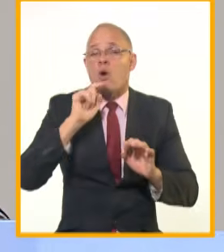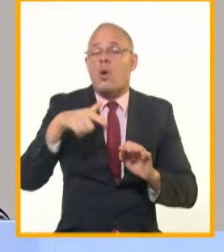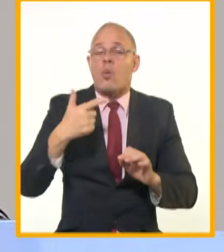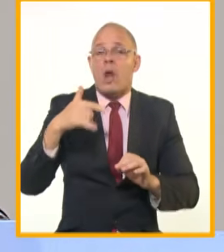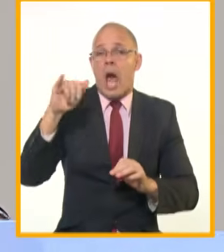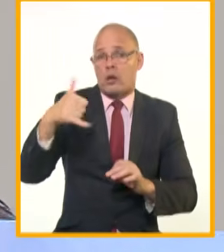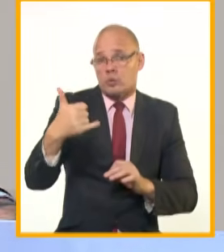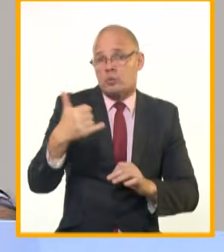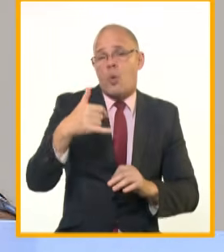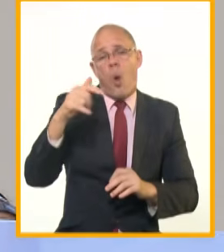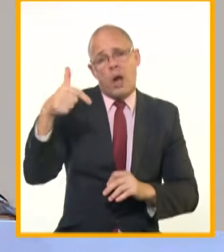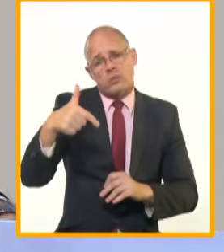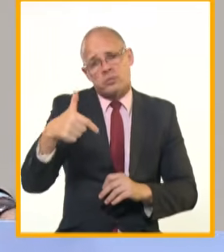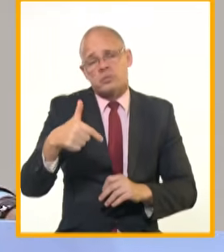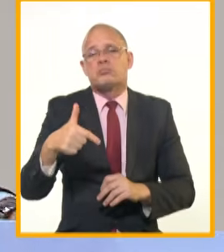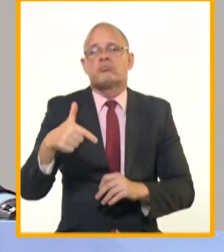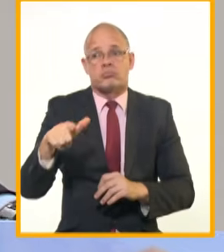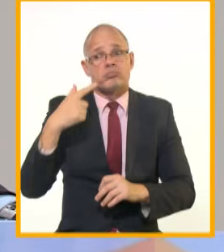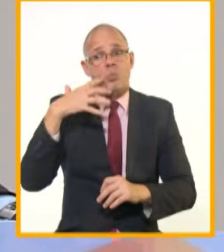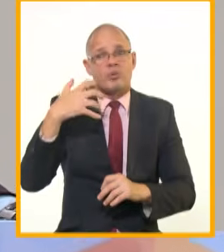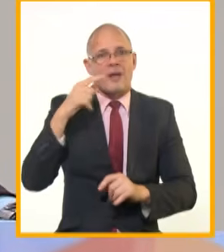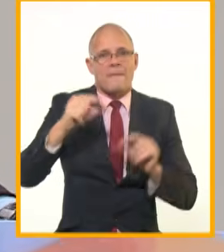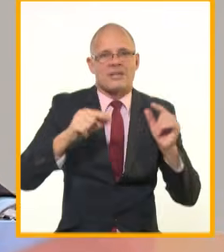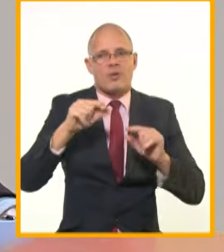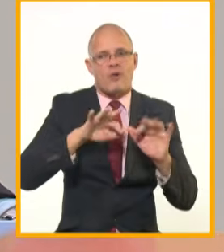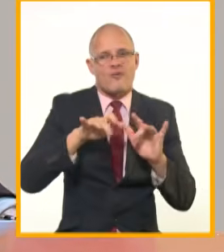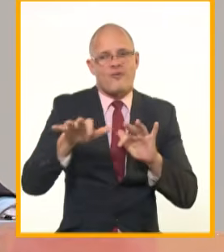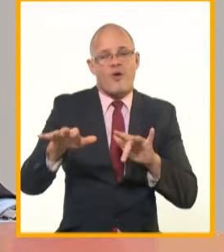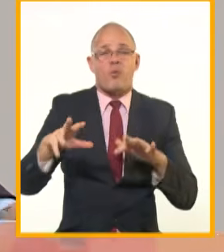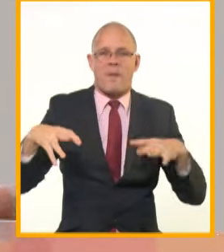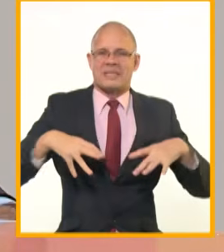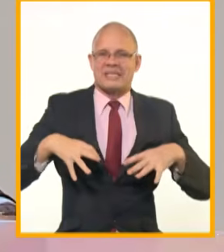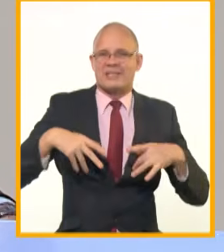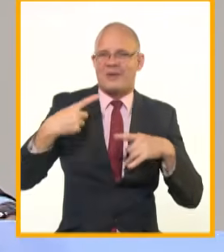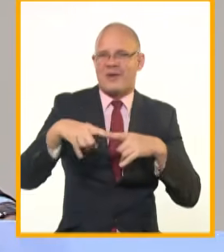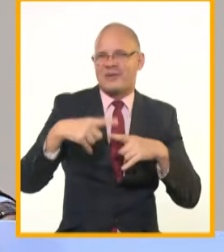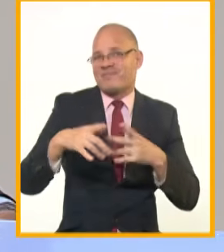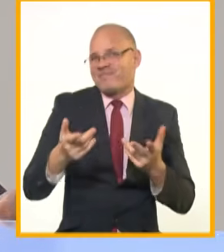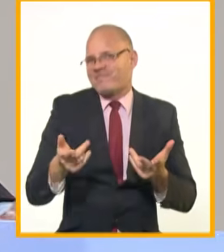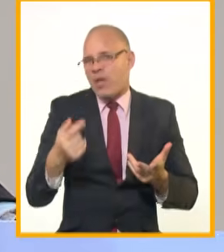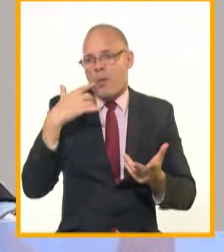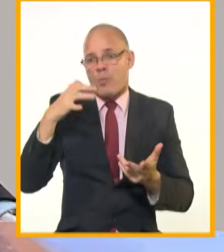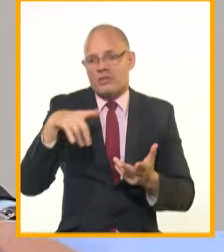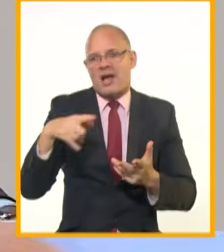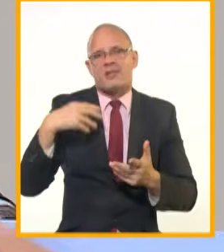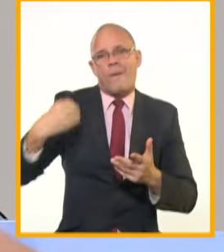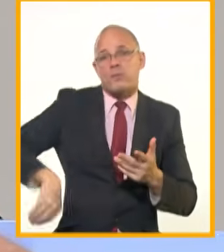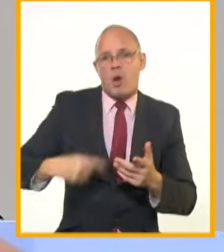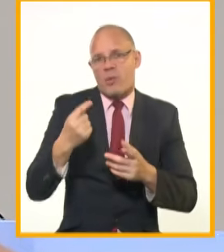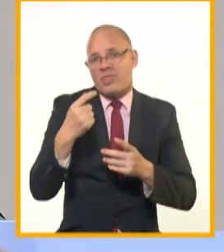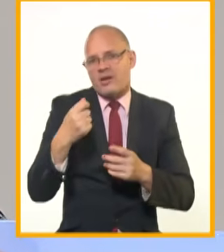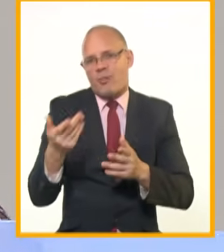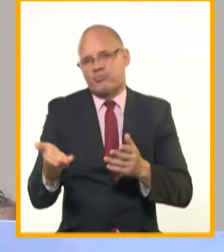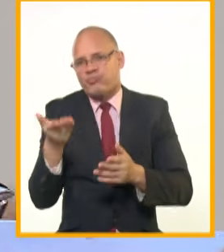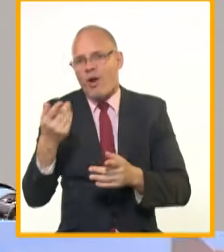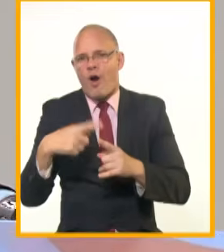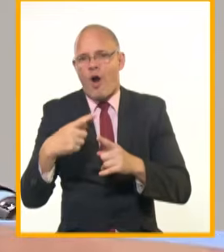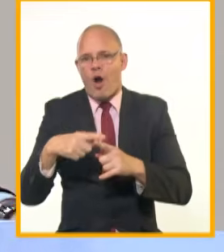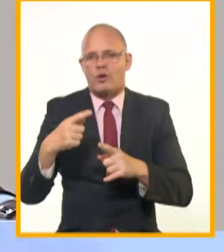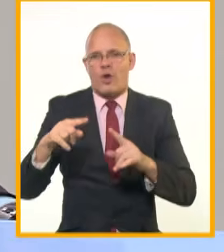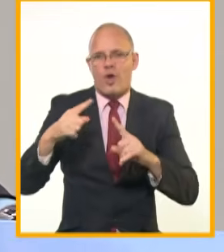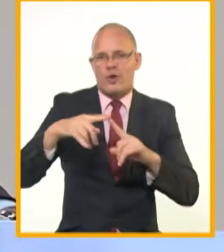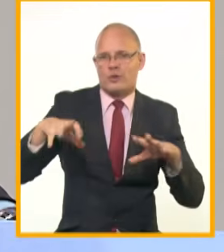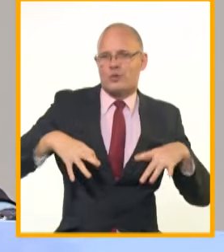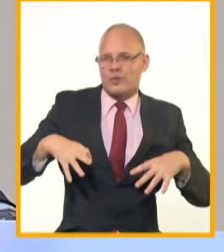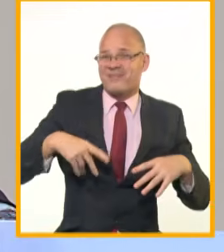de la capital, que acuden allí, y de cara a lo que significaría para los ingresos de la provincia, para el desarrollo turístico, porque ahorita mencionaba